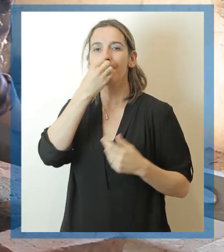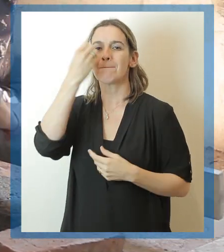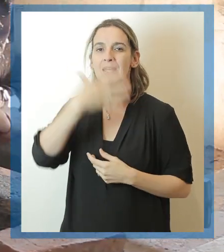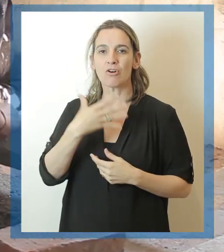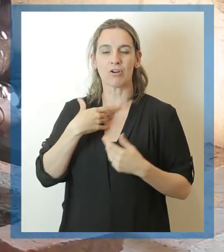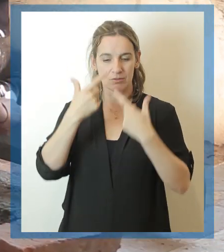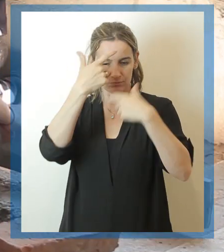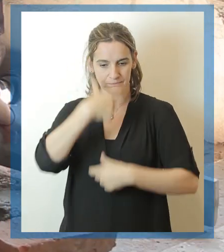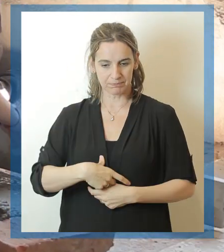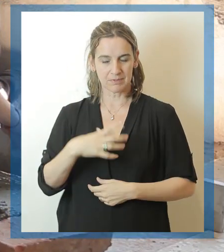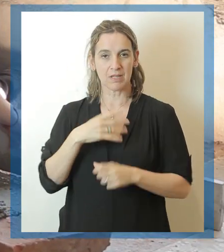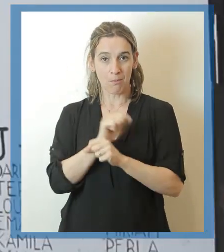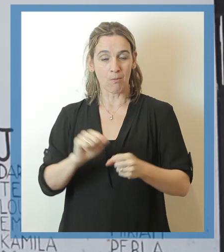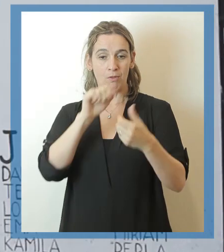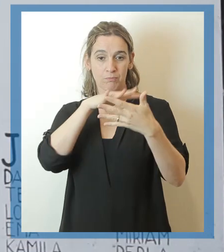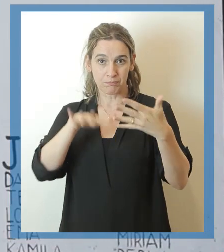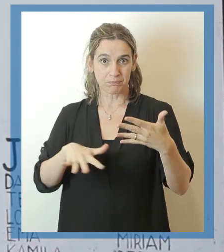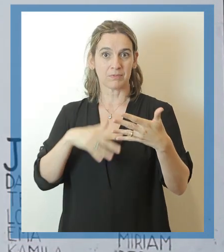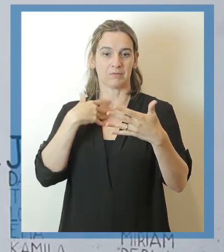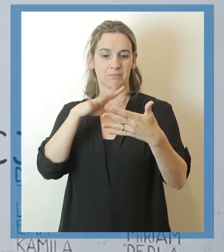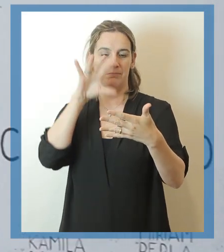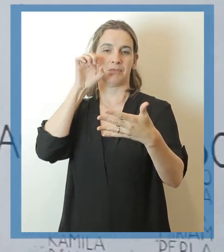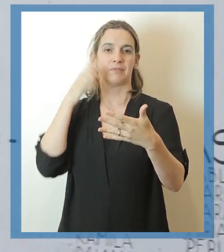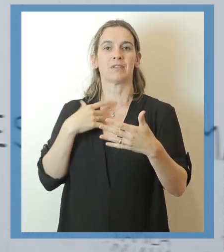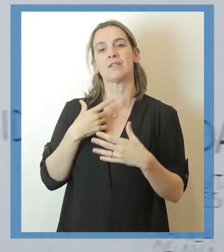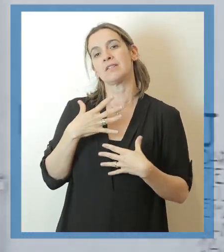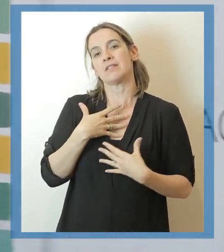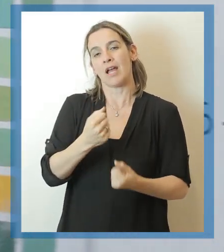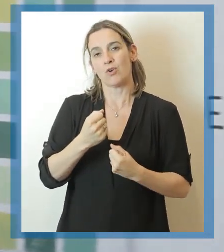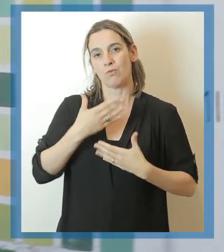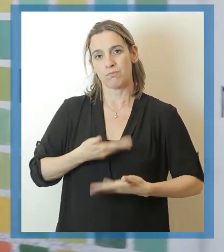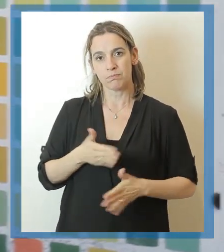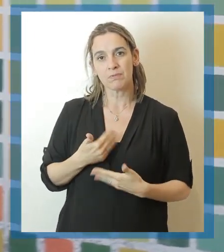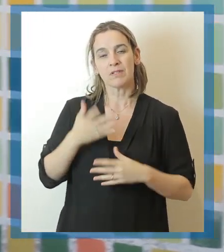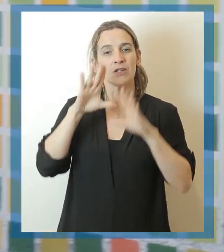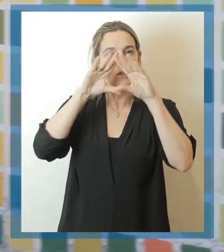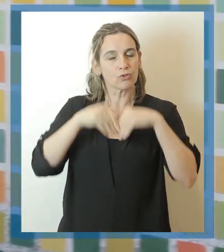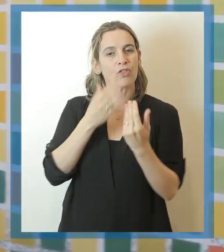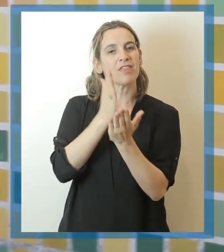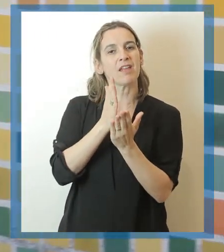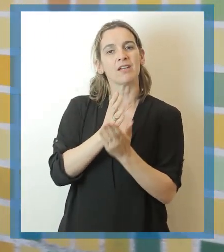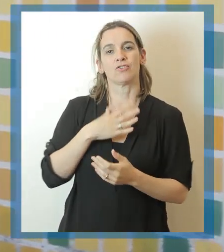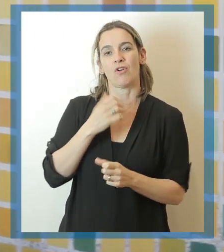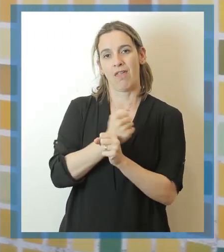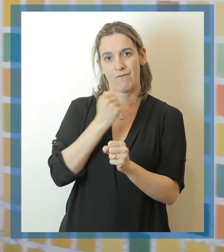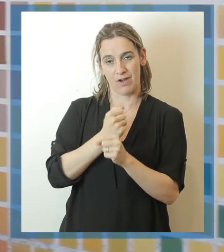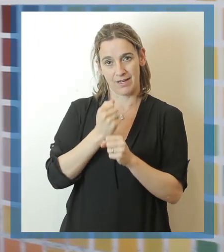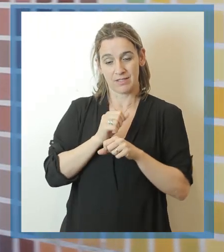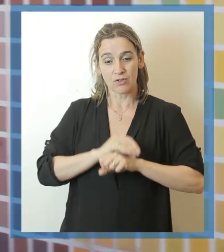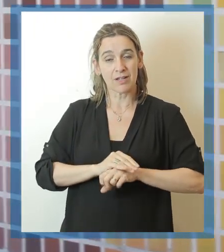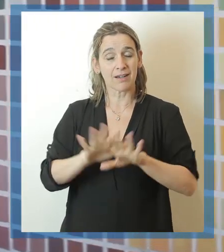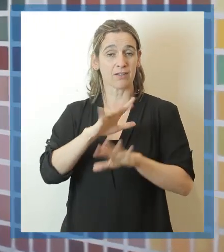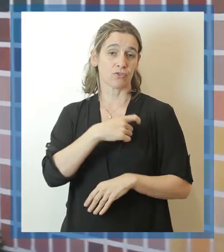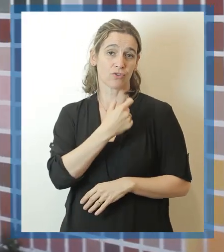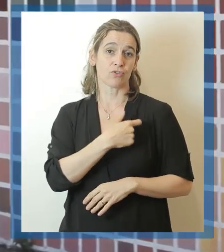talleres de temas transversales que mejoran sus habilidades de cálculo y lectura, sus conocimientos de salud y género, asociativismo